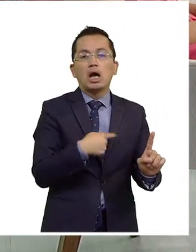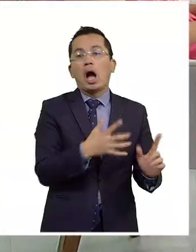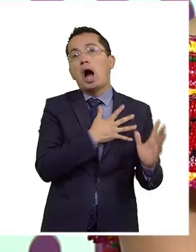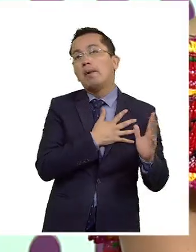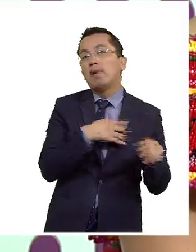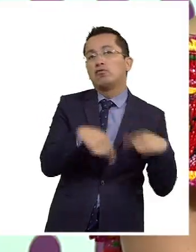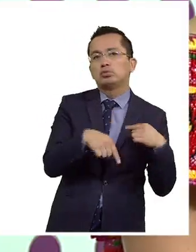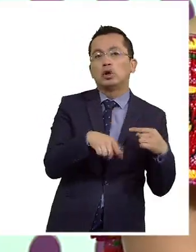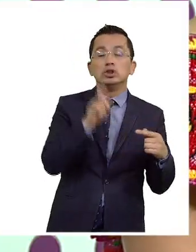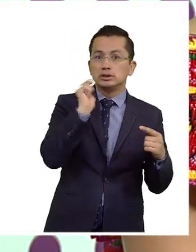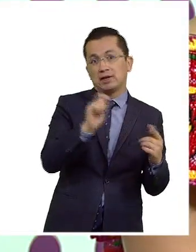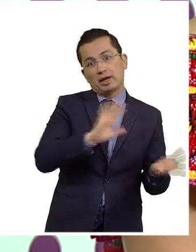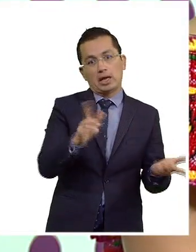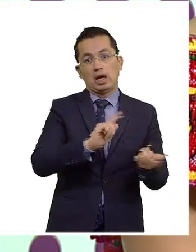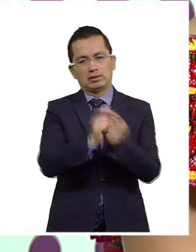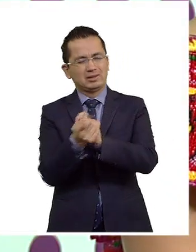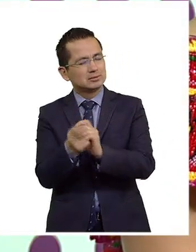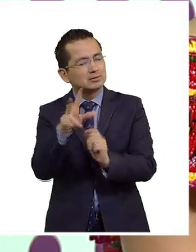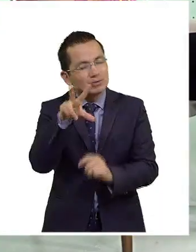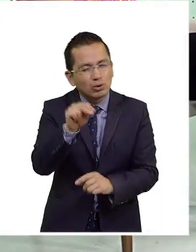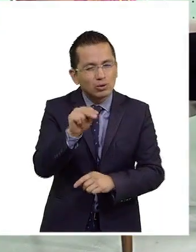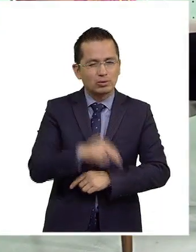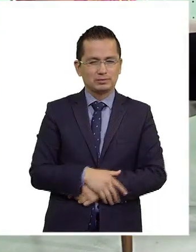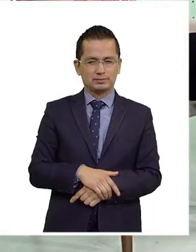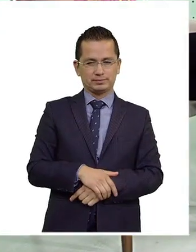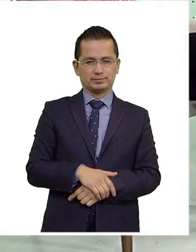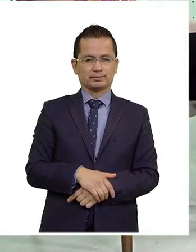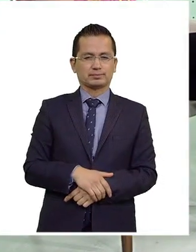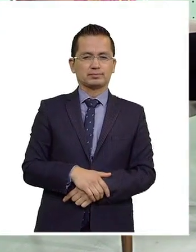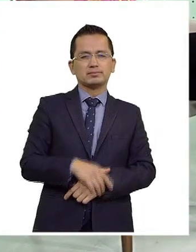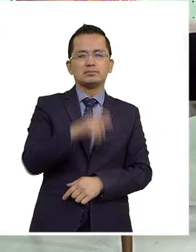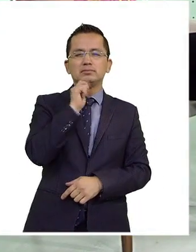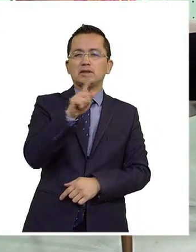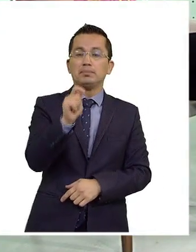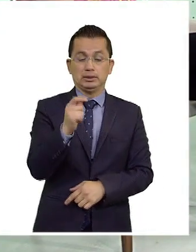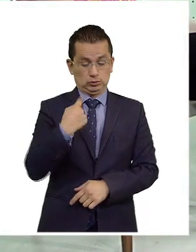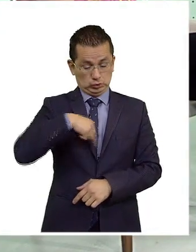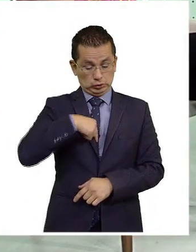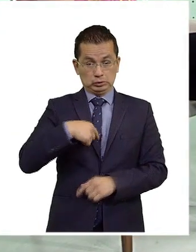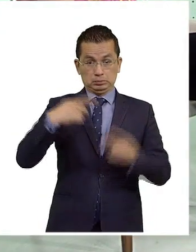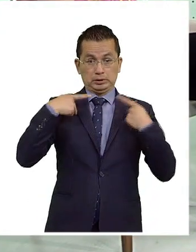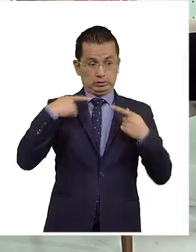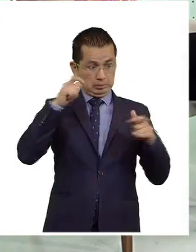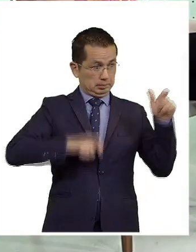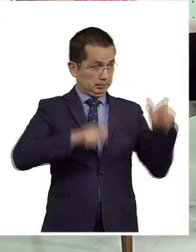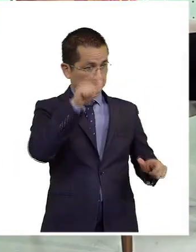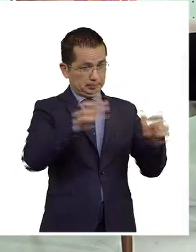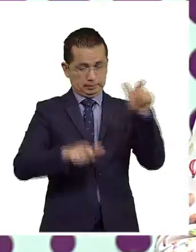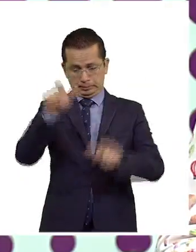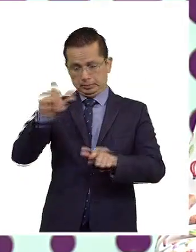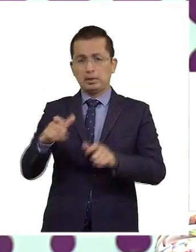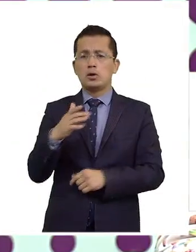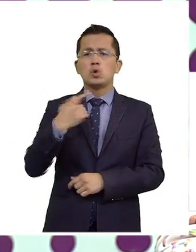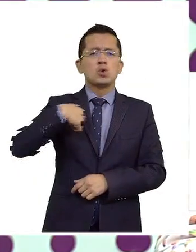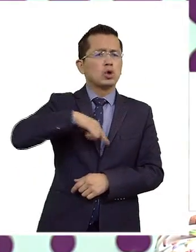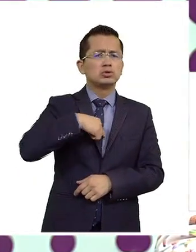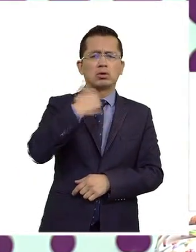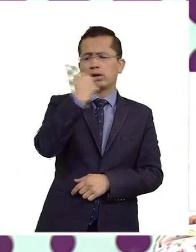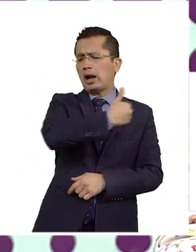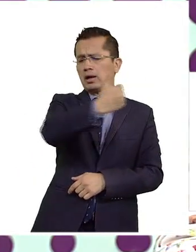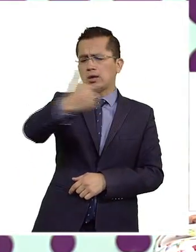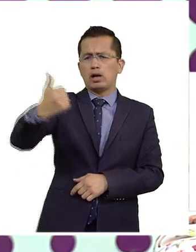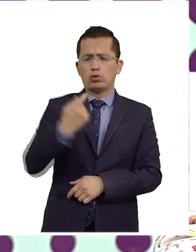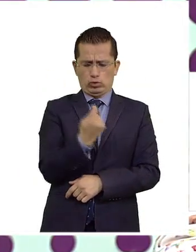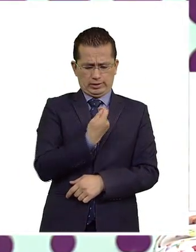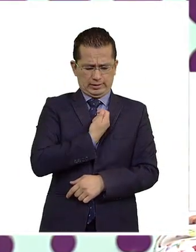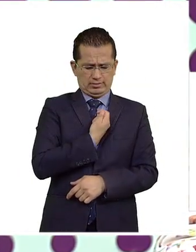¿no? finalmente, en nuestra identidad como personas, como ciudadanos mexicanos, se nos define también